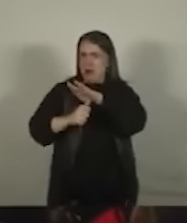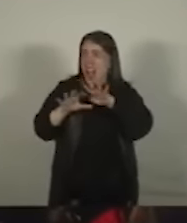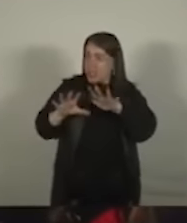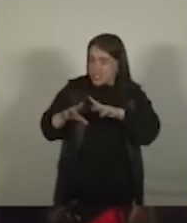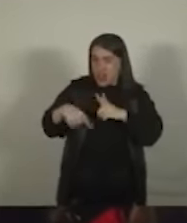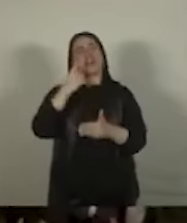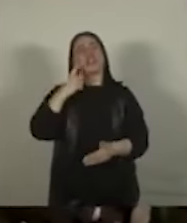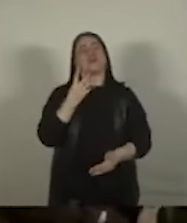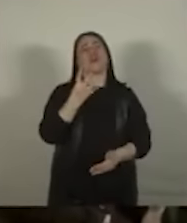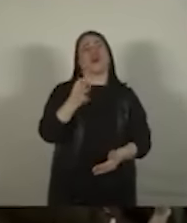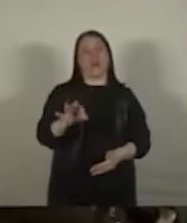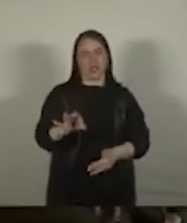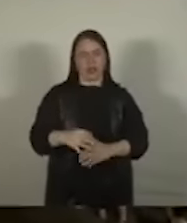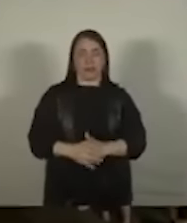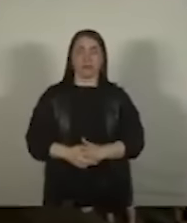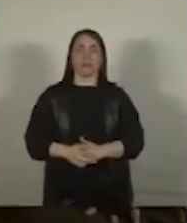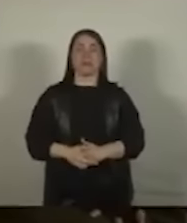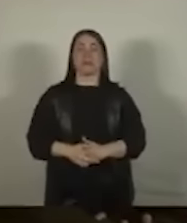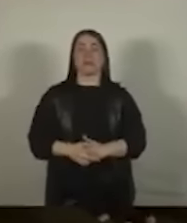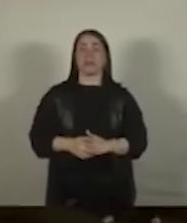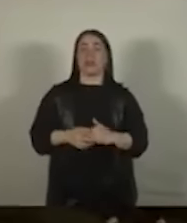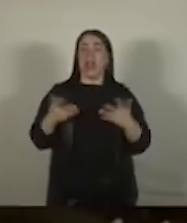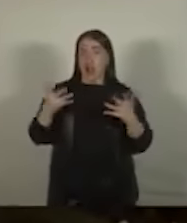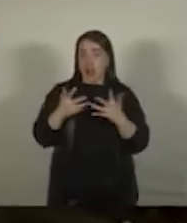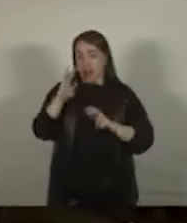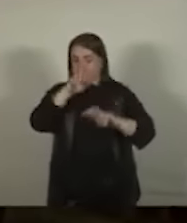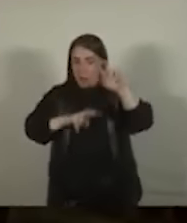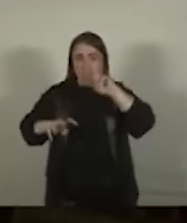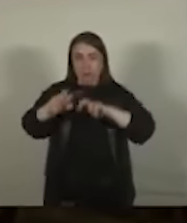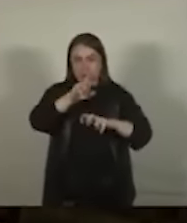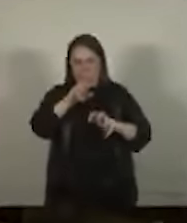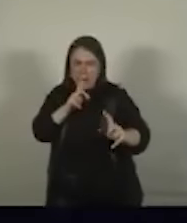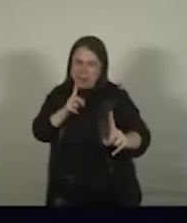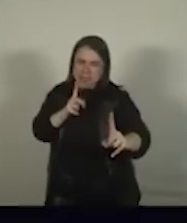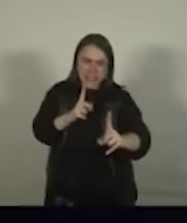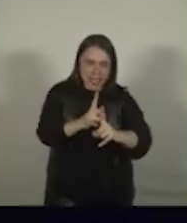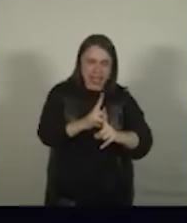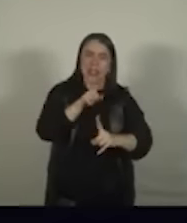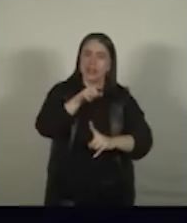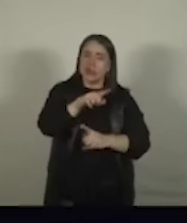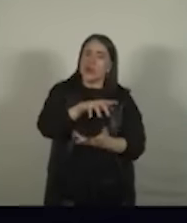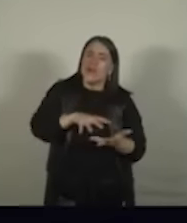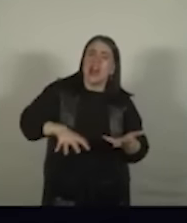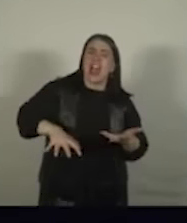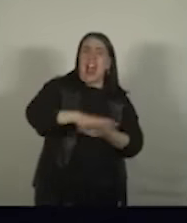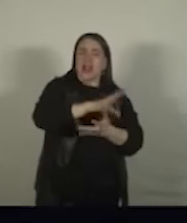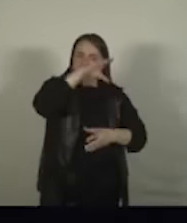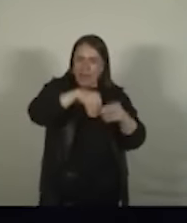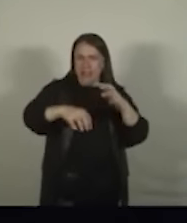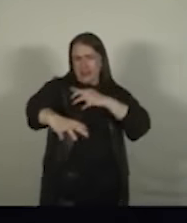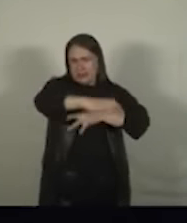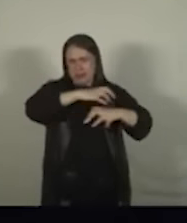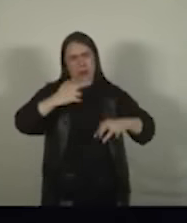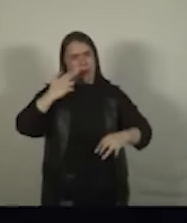siendo un colador. Implementaremos el plan Más Barrio para el control del crimen organizado en el territorio. Existen más